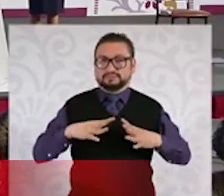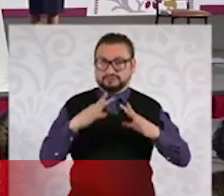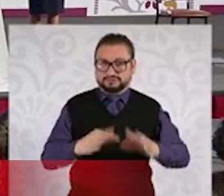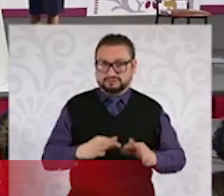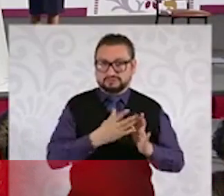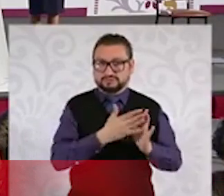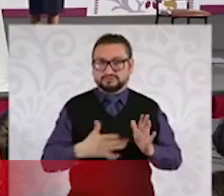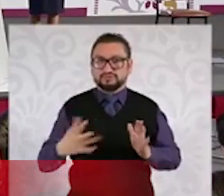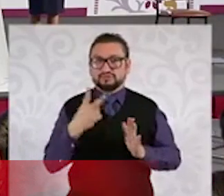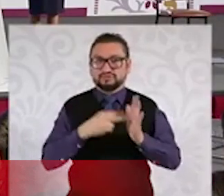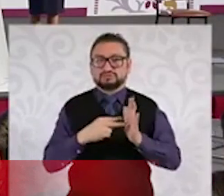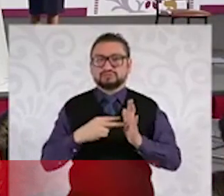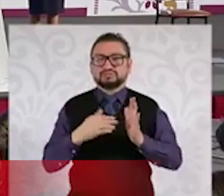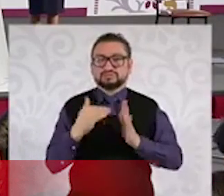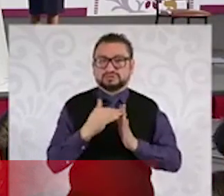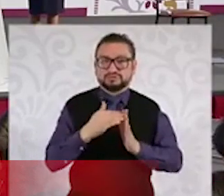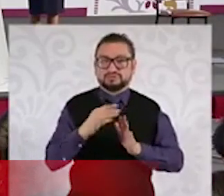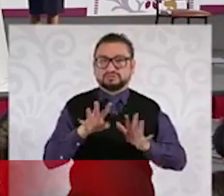participado